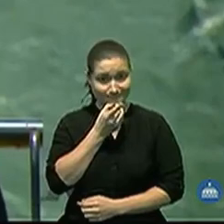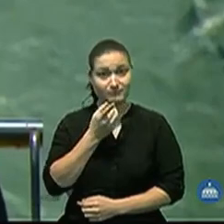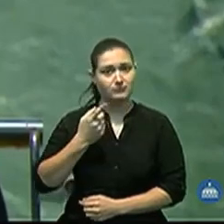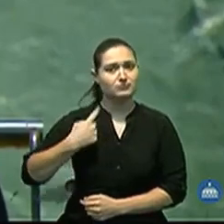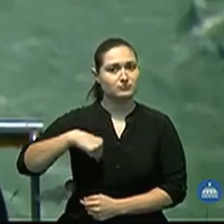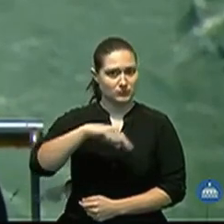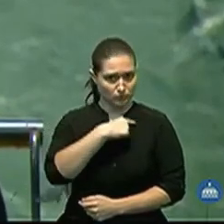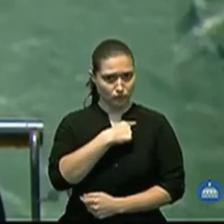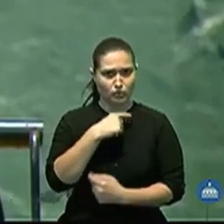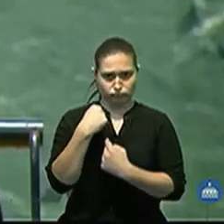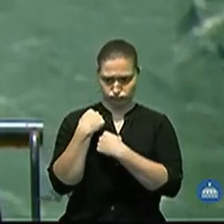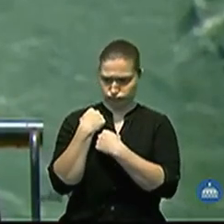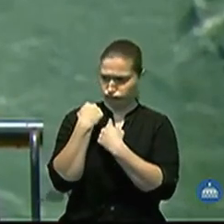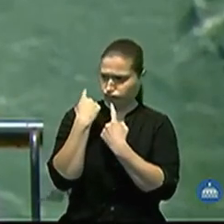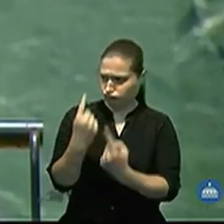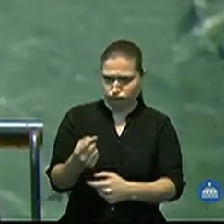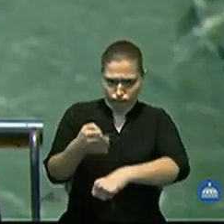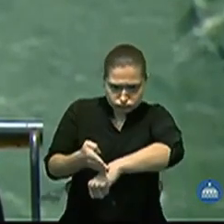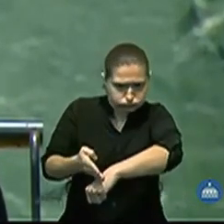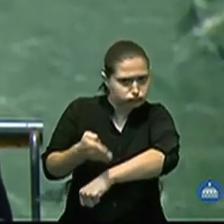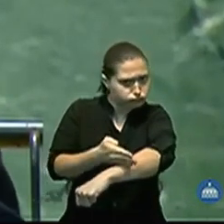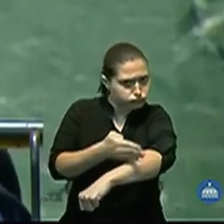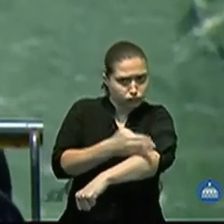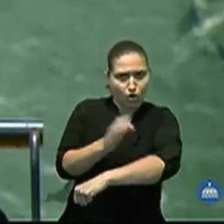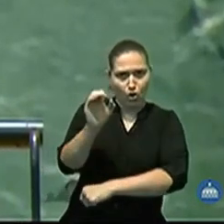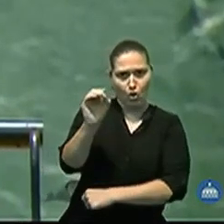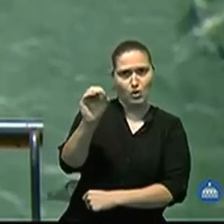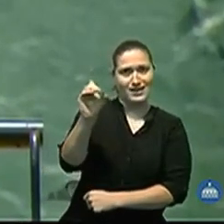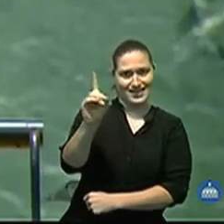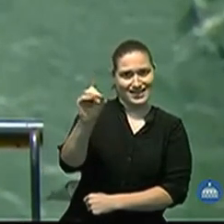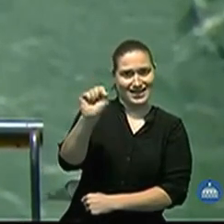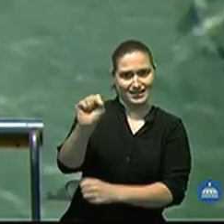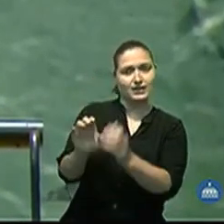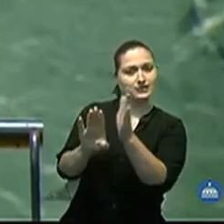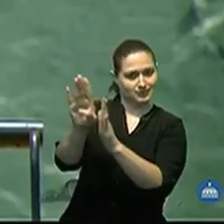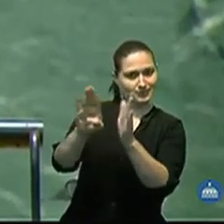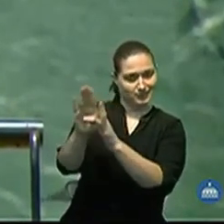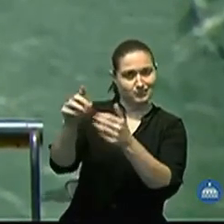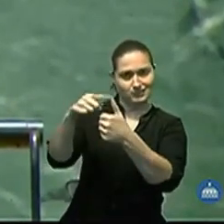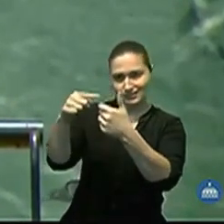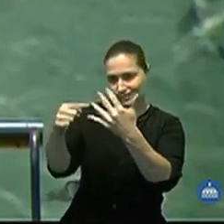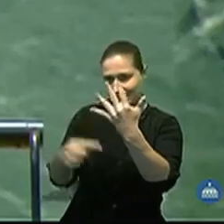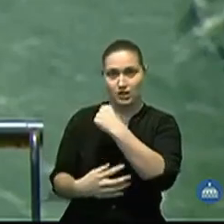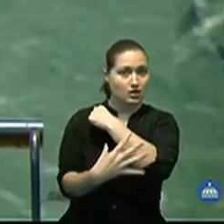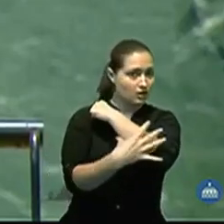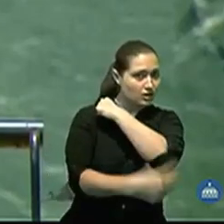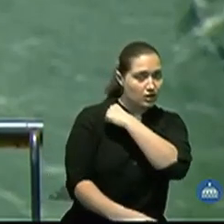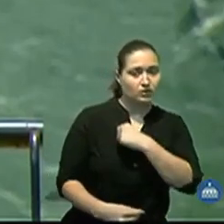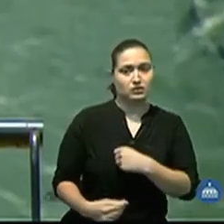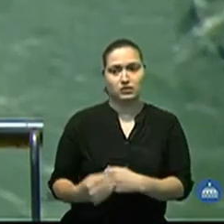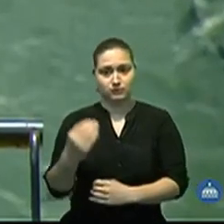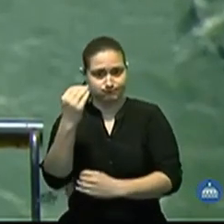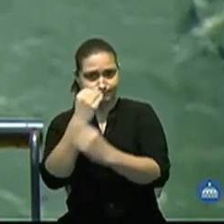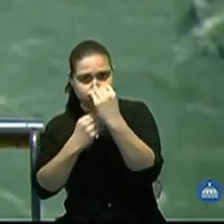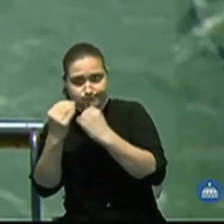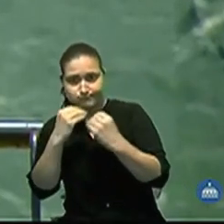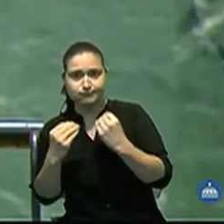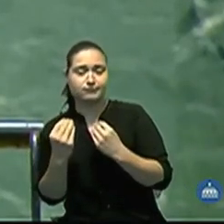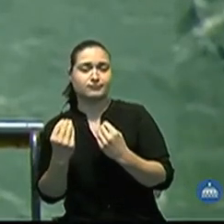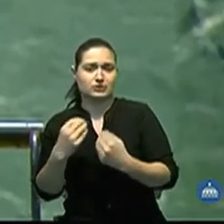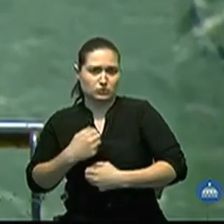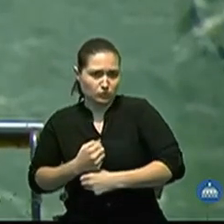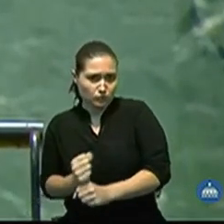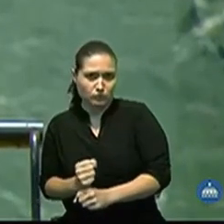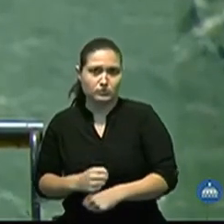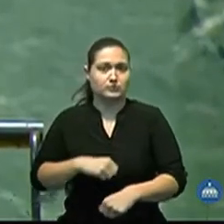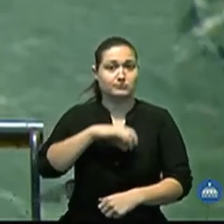avances considerables en los ODS, en la reducción de la pobreza, en la seguridad alimentaria, la sostenibilidad